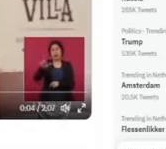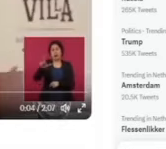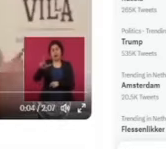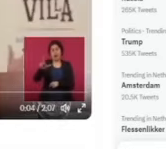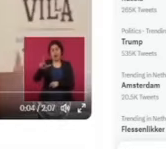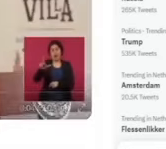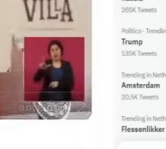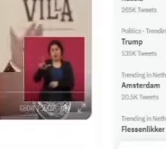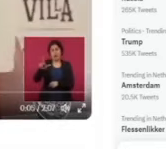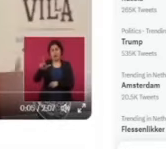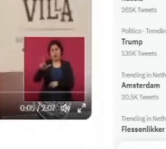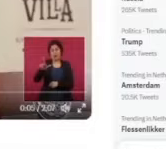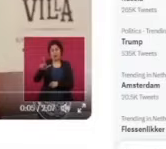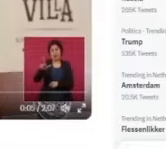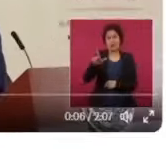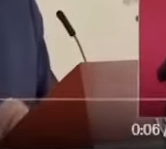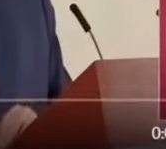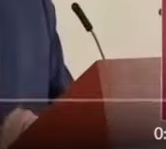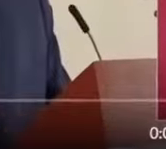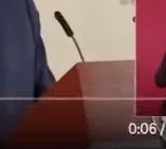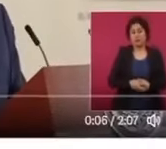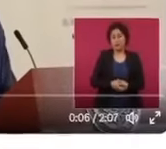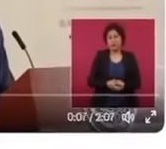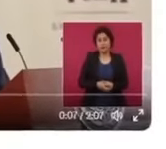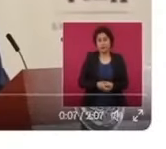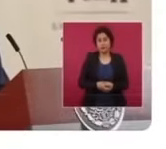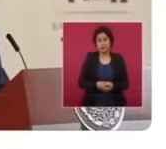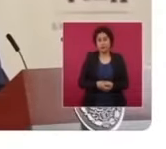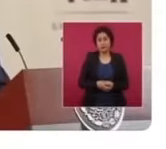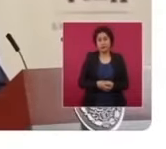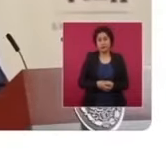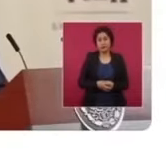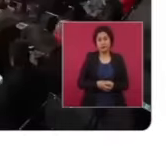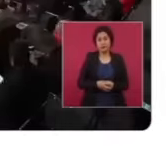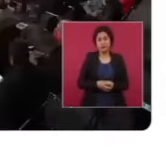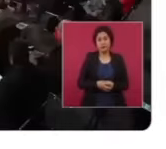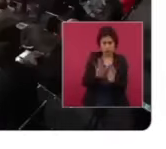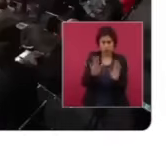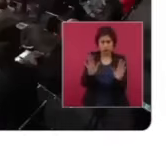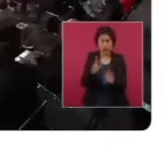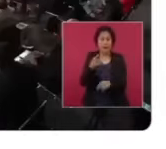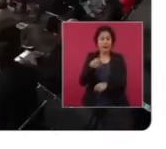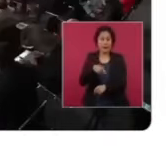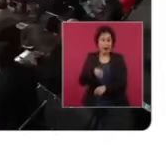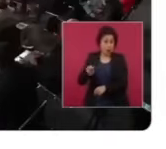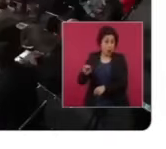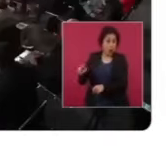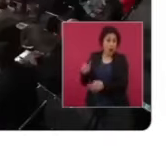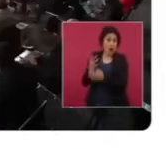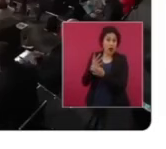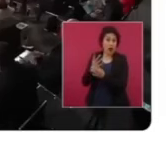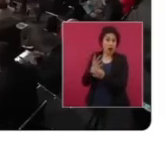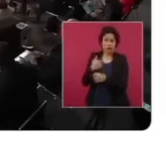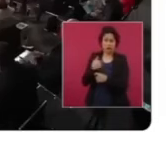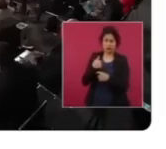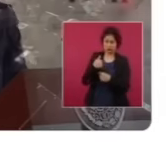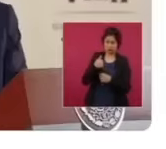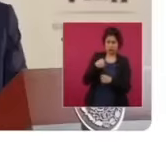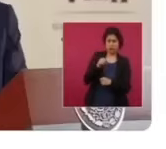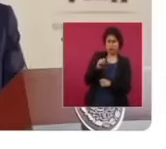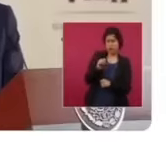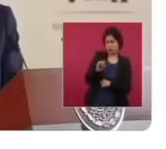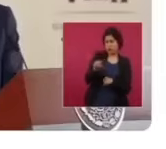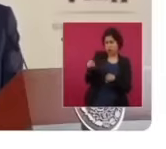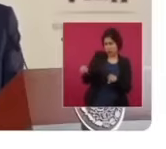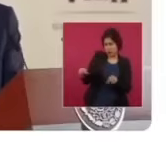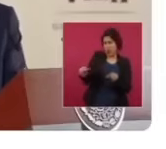que pues no tengo yo diferencias. O sí tengo algunas diferencias, pero